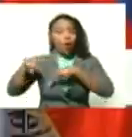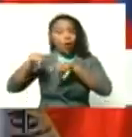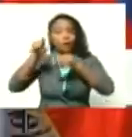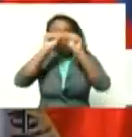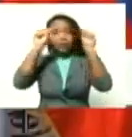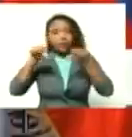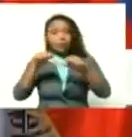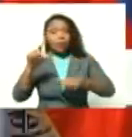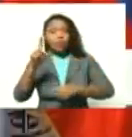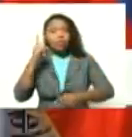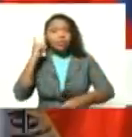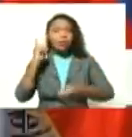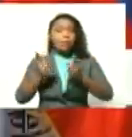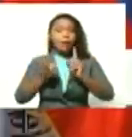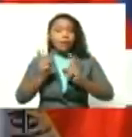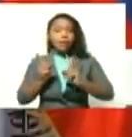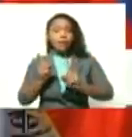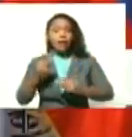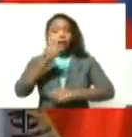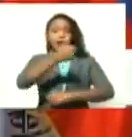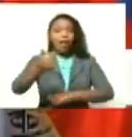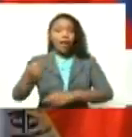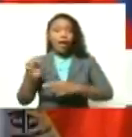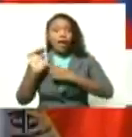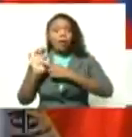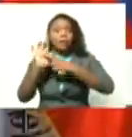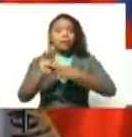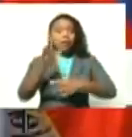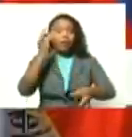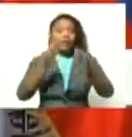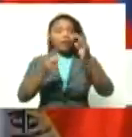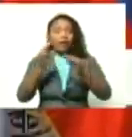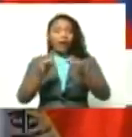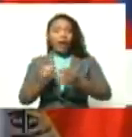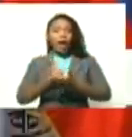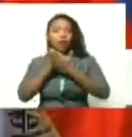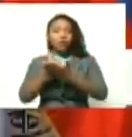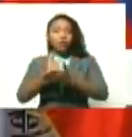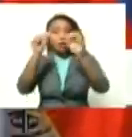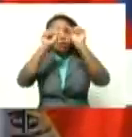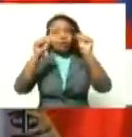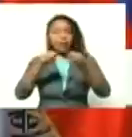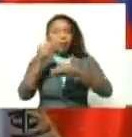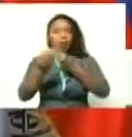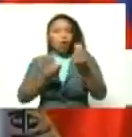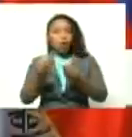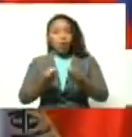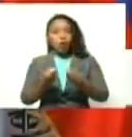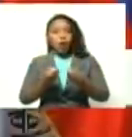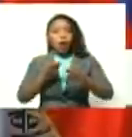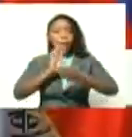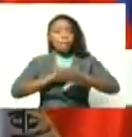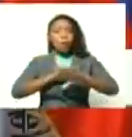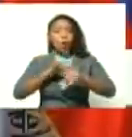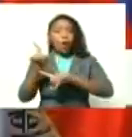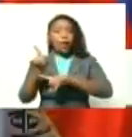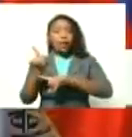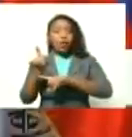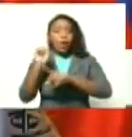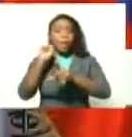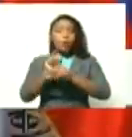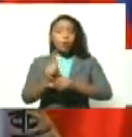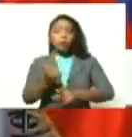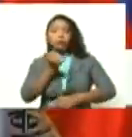depende lógicamente de la forma en que cada representante fiscal alimenta el mencionado sistema. Es por ello que la negligencia, el error y